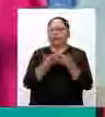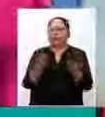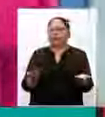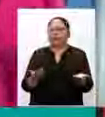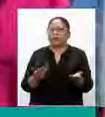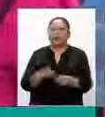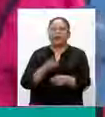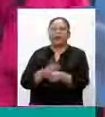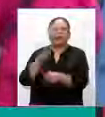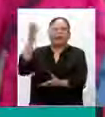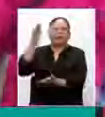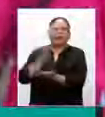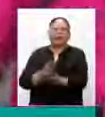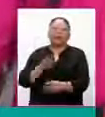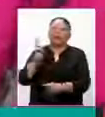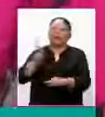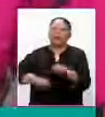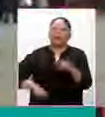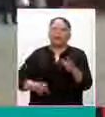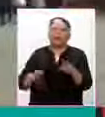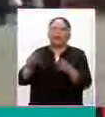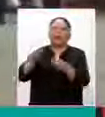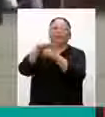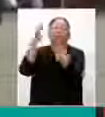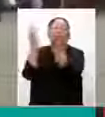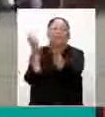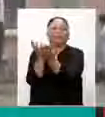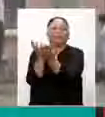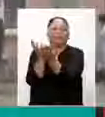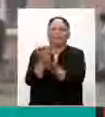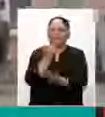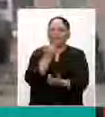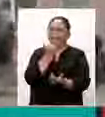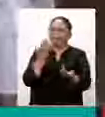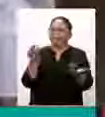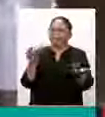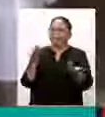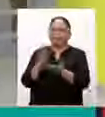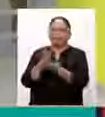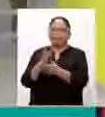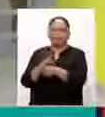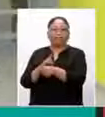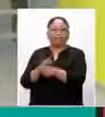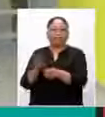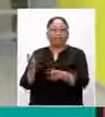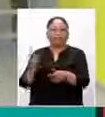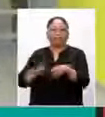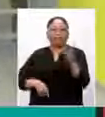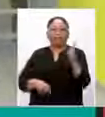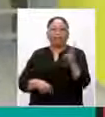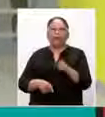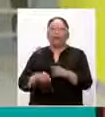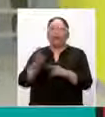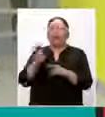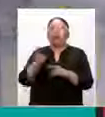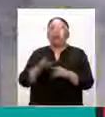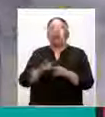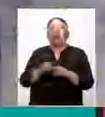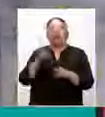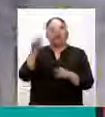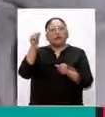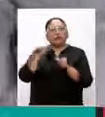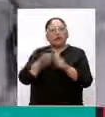paro de salud en pandemia, cuando nuestro sistema de salud, ellos han denunciado que ya no